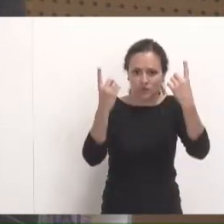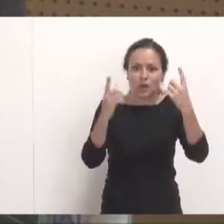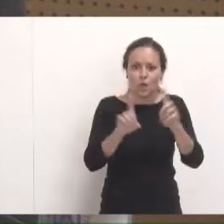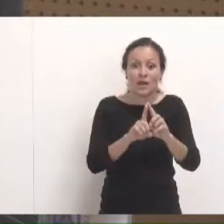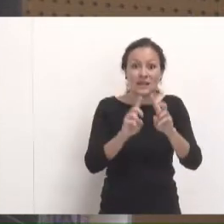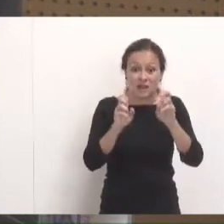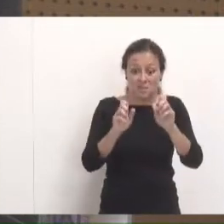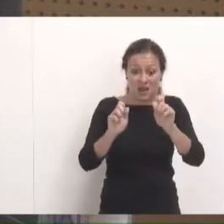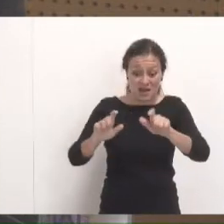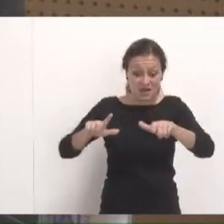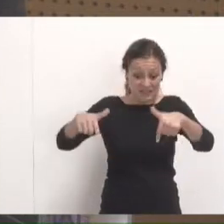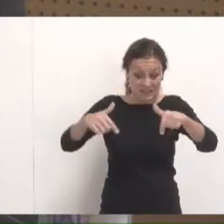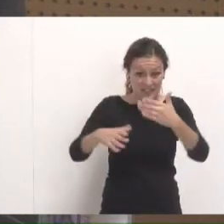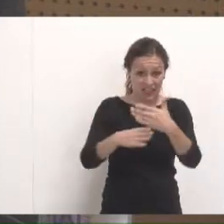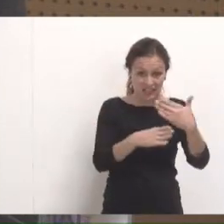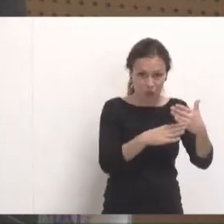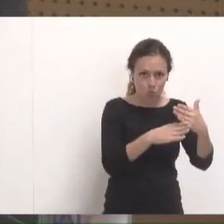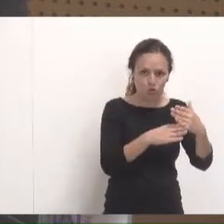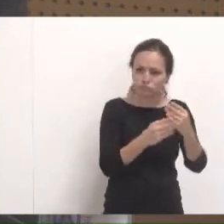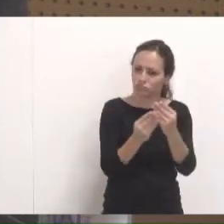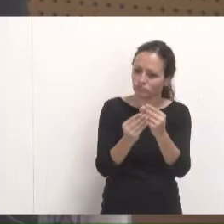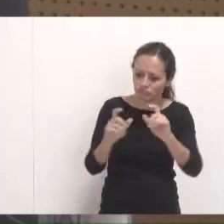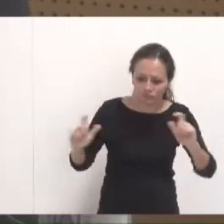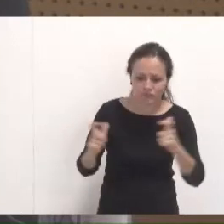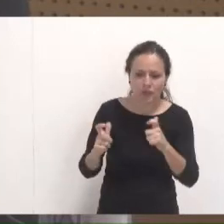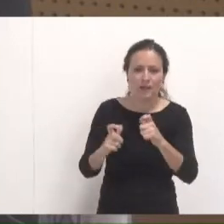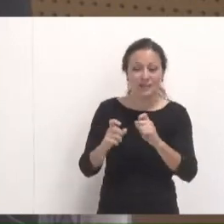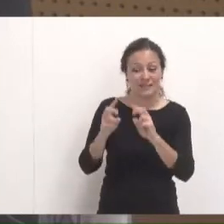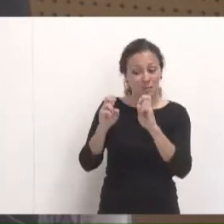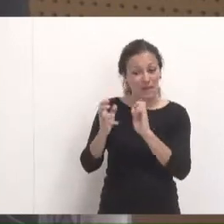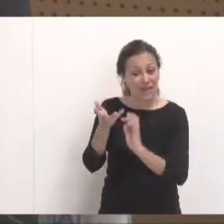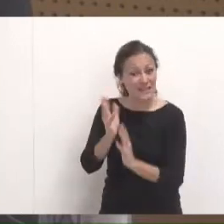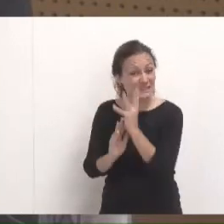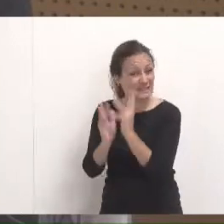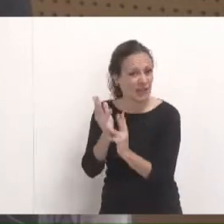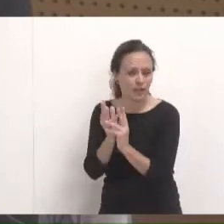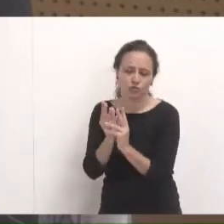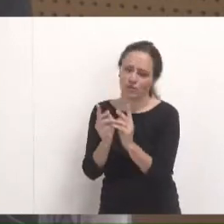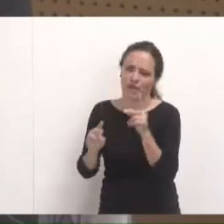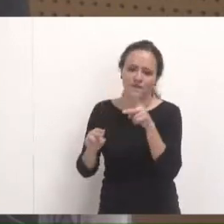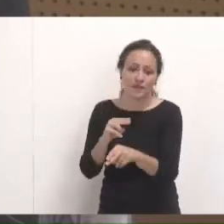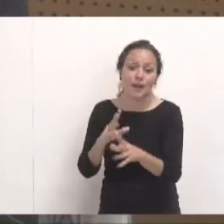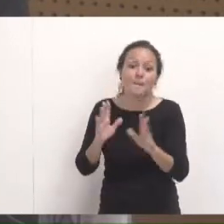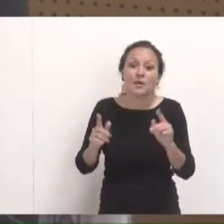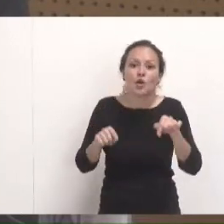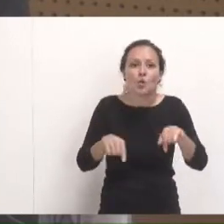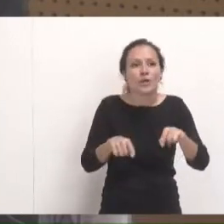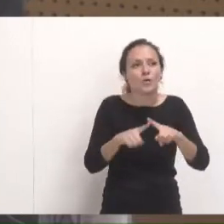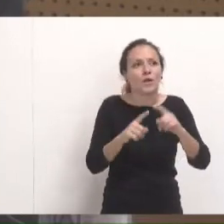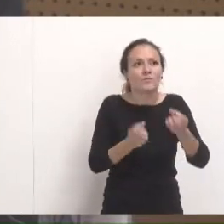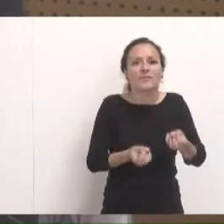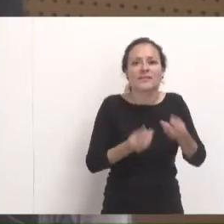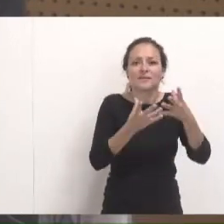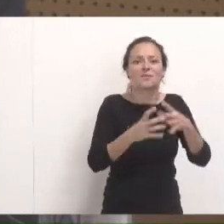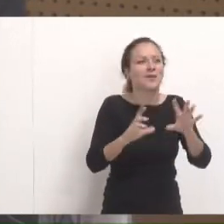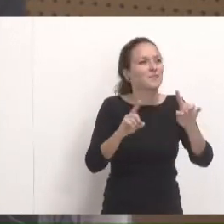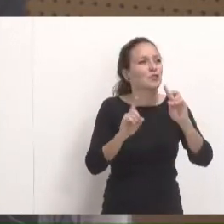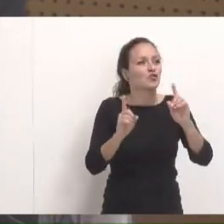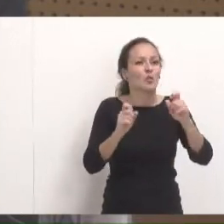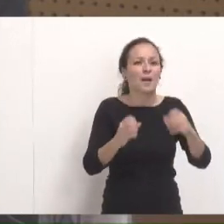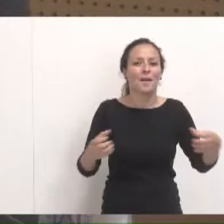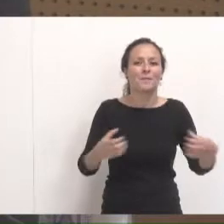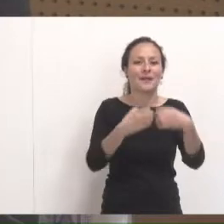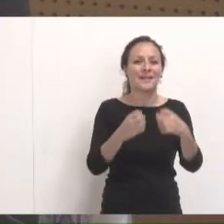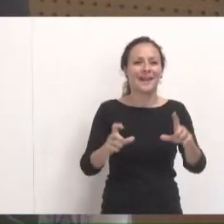los residuos renunciando a la incineración. Pero esta declaración quedaría como un brindis a MAGEC si